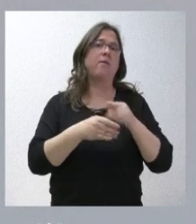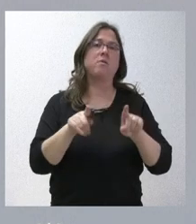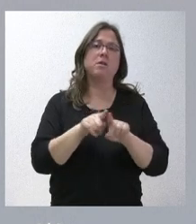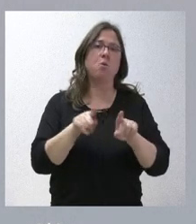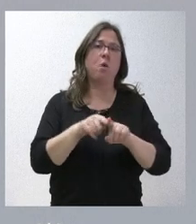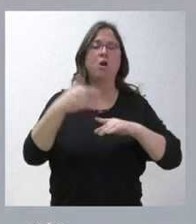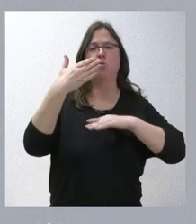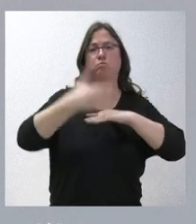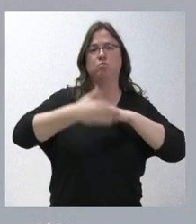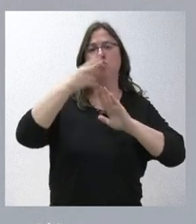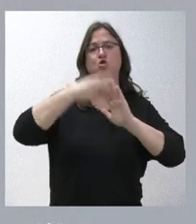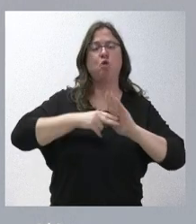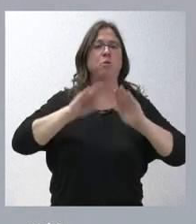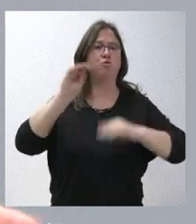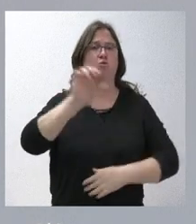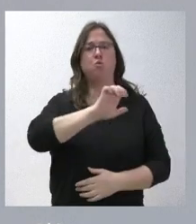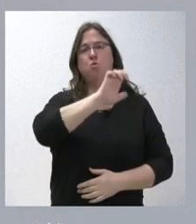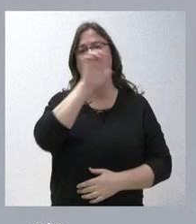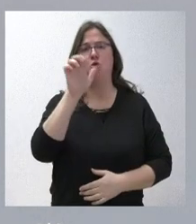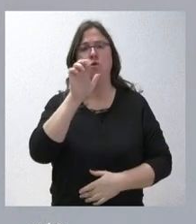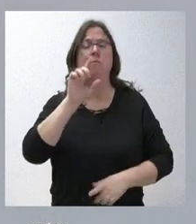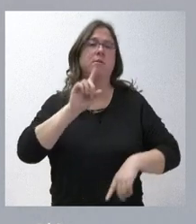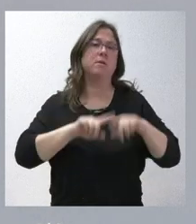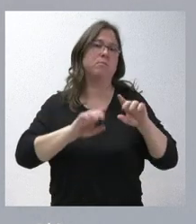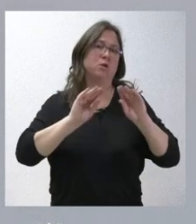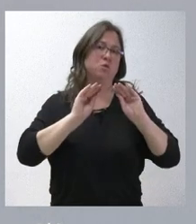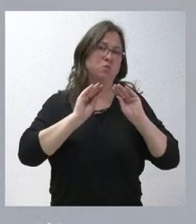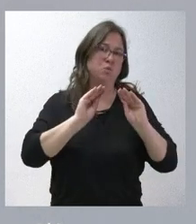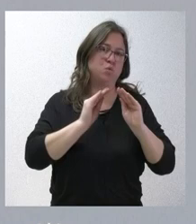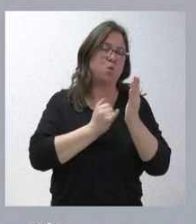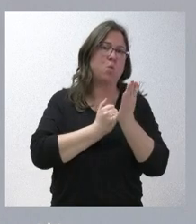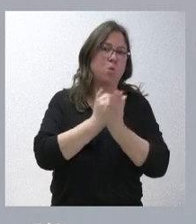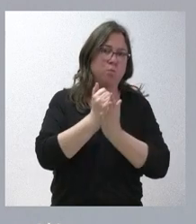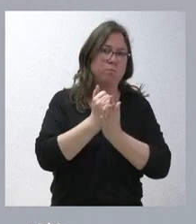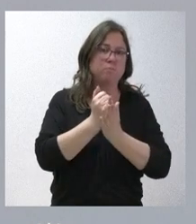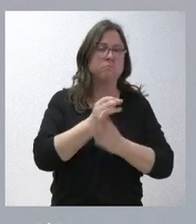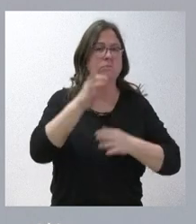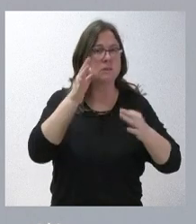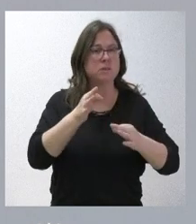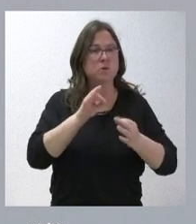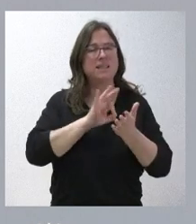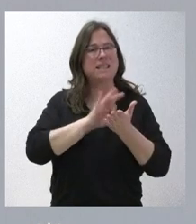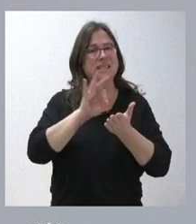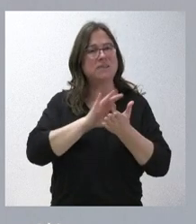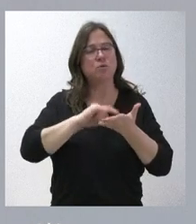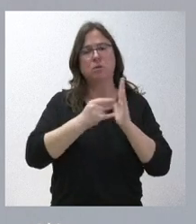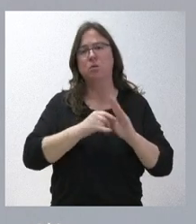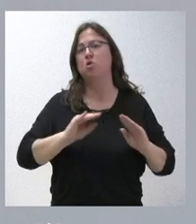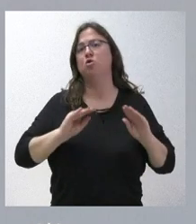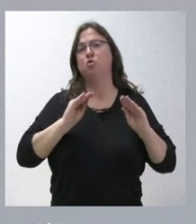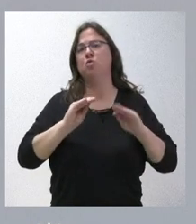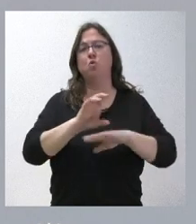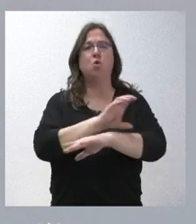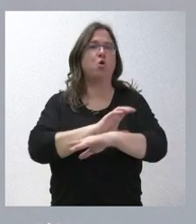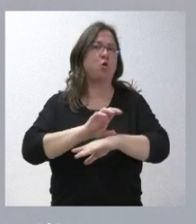reglas europeas con la documentación que puedan aportar los agricultores seguro que los servicios técnicos de la consejería de agricultura y